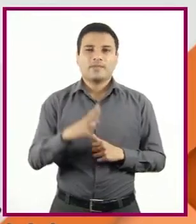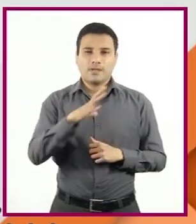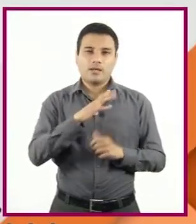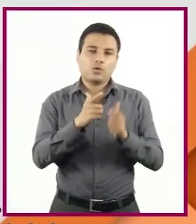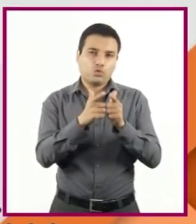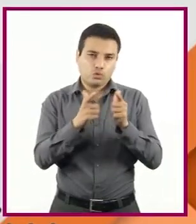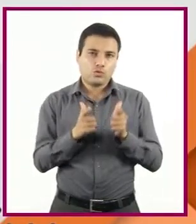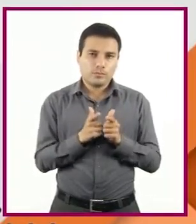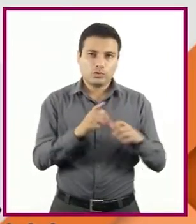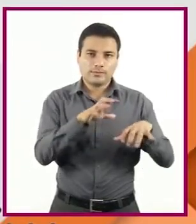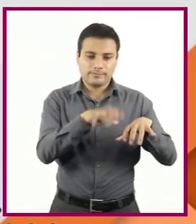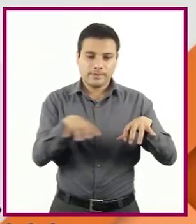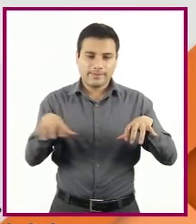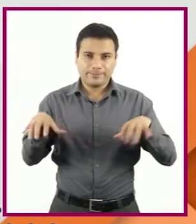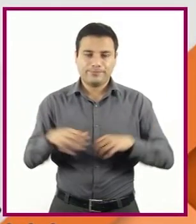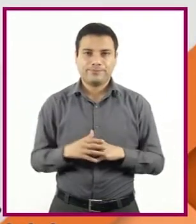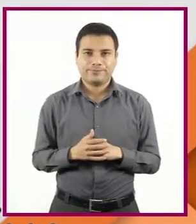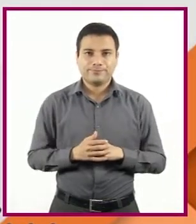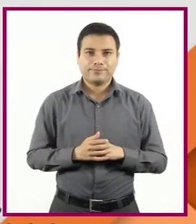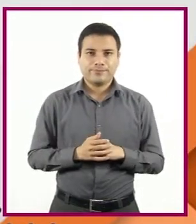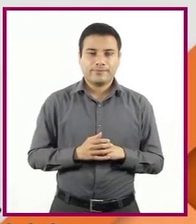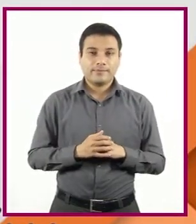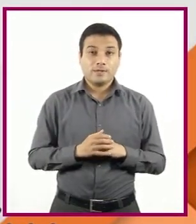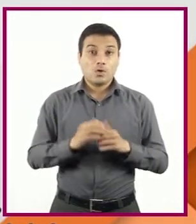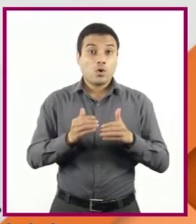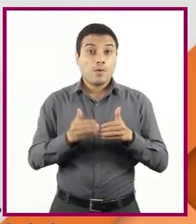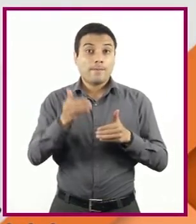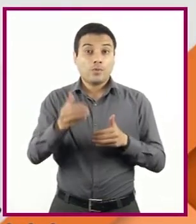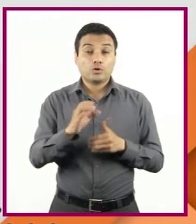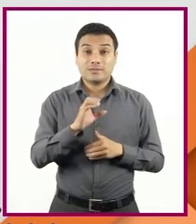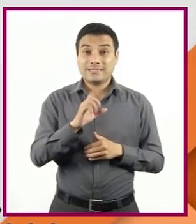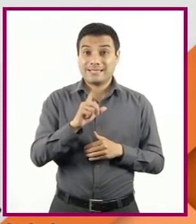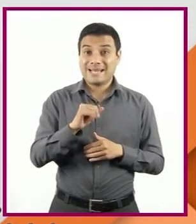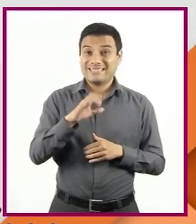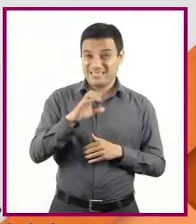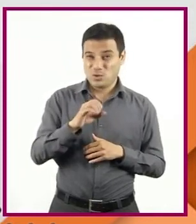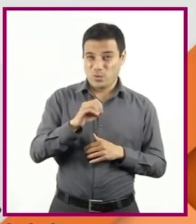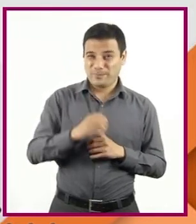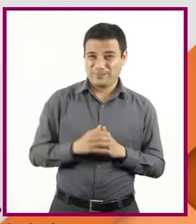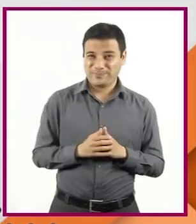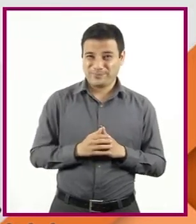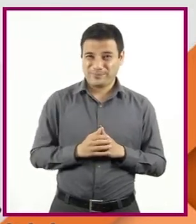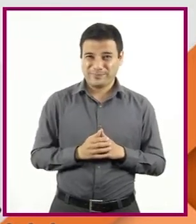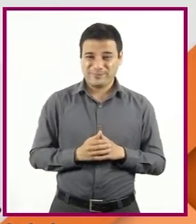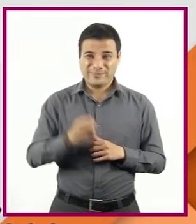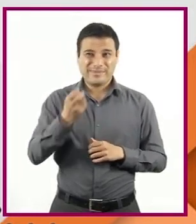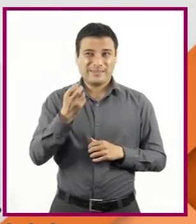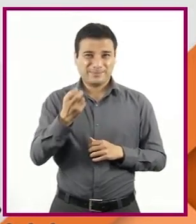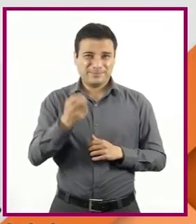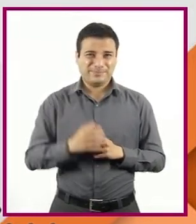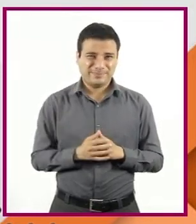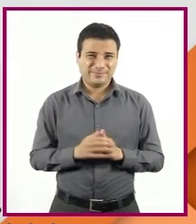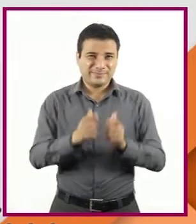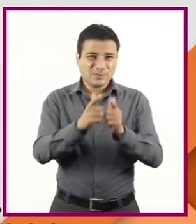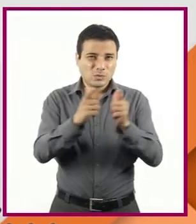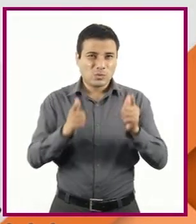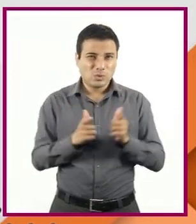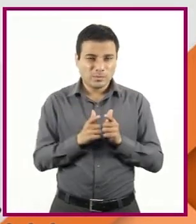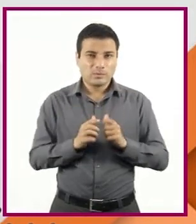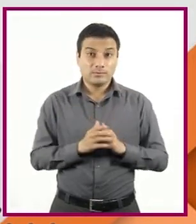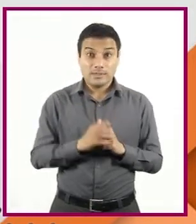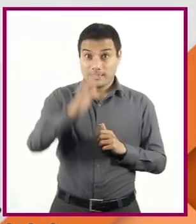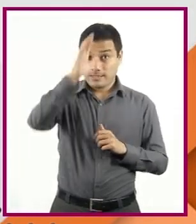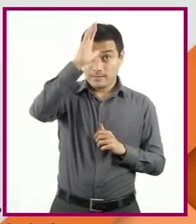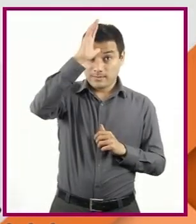estratificada. Durante el periodo postclásico, el Totonacapan llamó la atención del pueblo mexica, pues